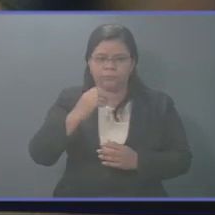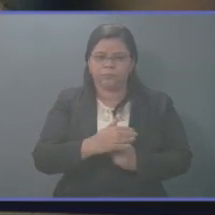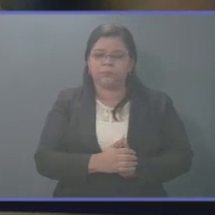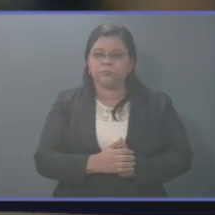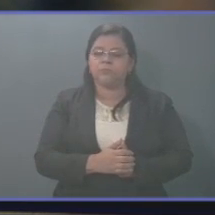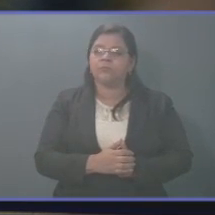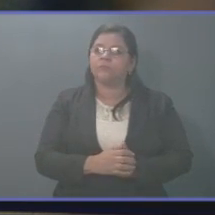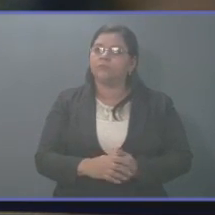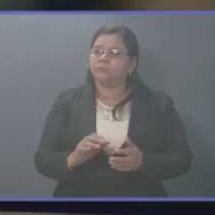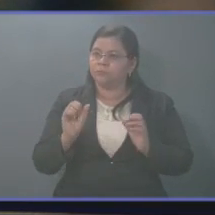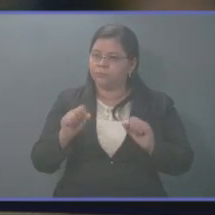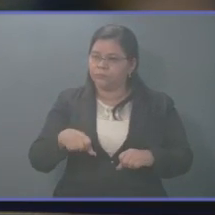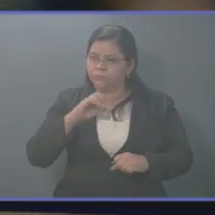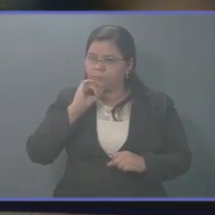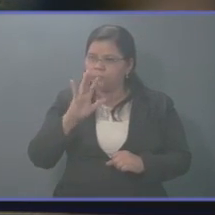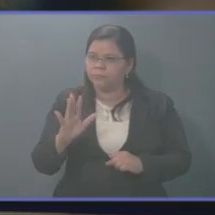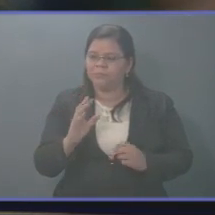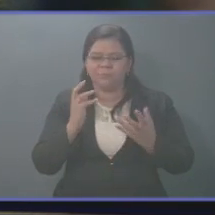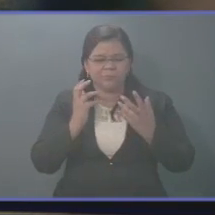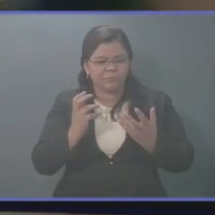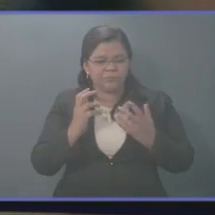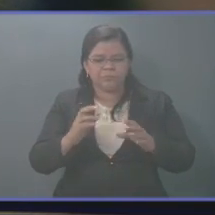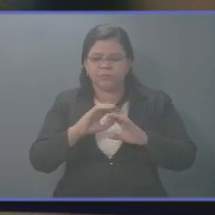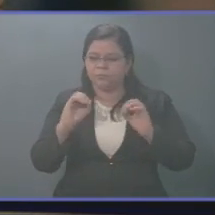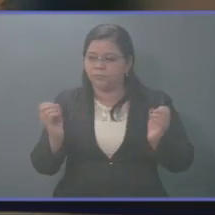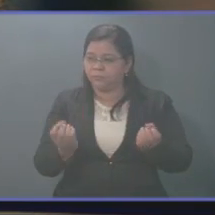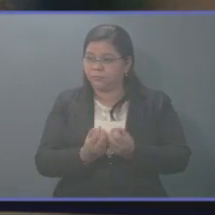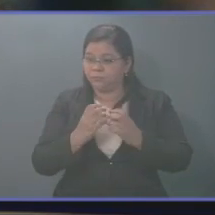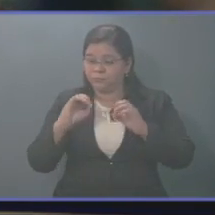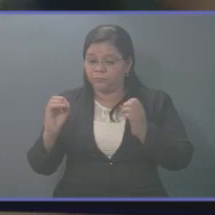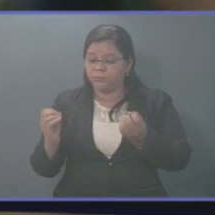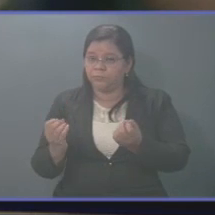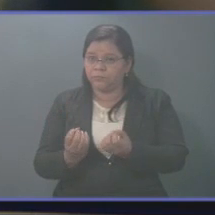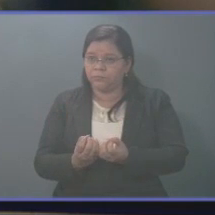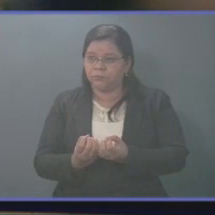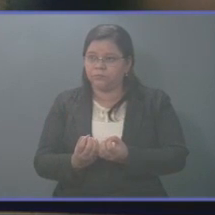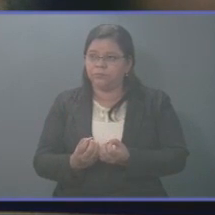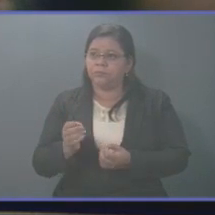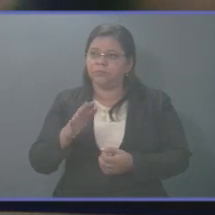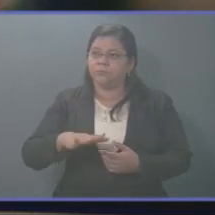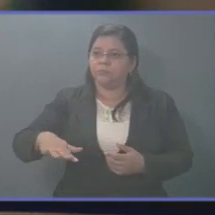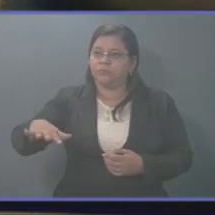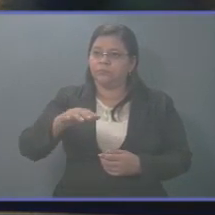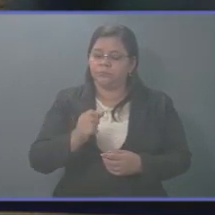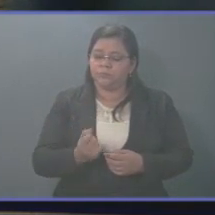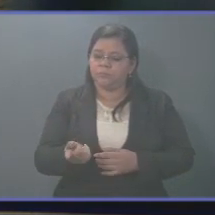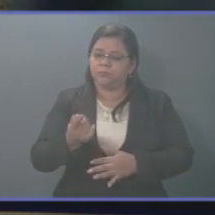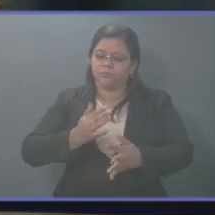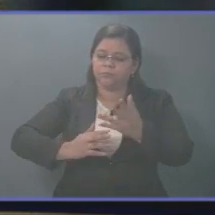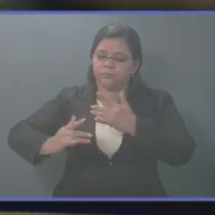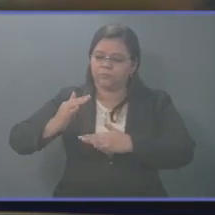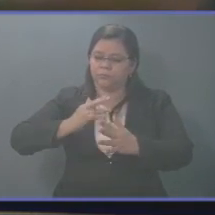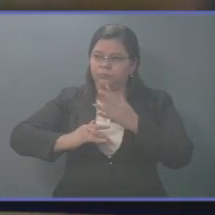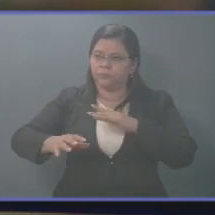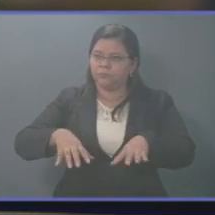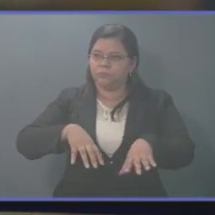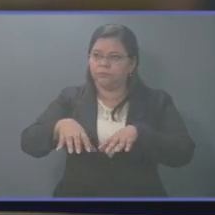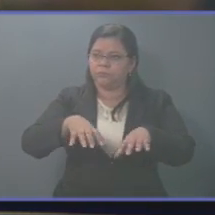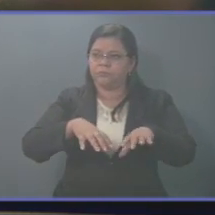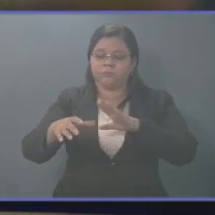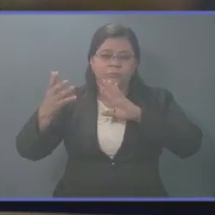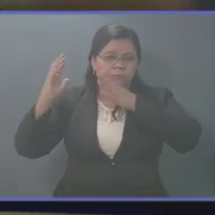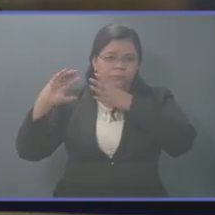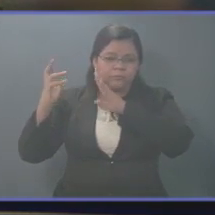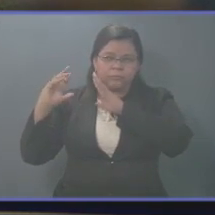decir que hay muchas organizaciones allá en la zona costera del departamento de